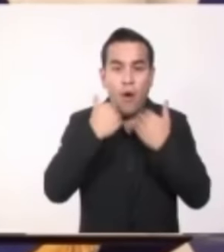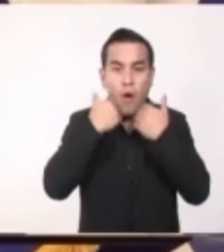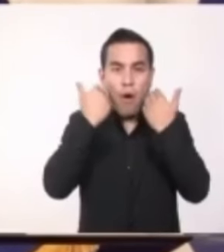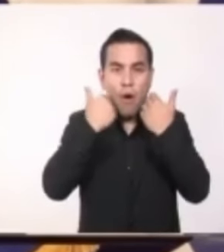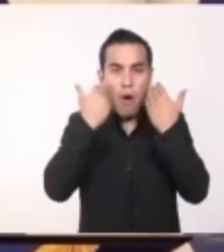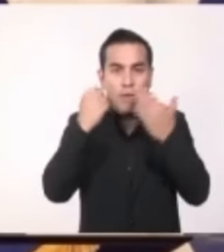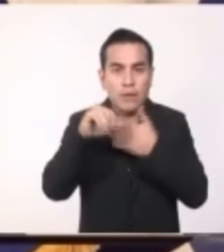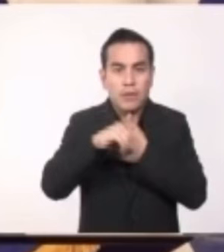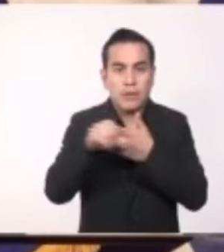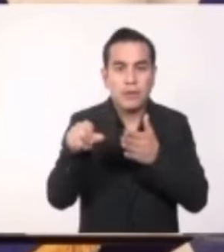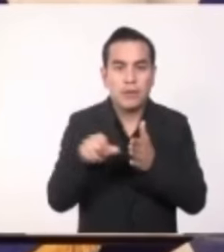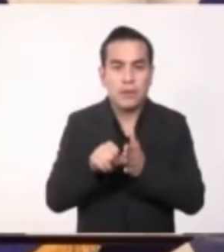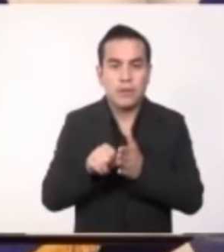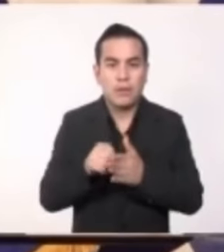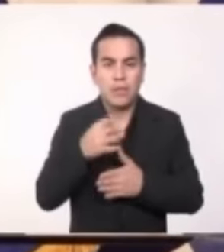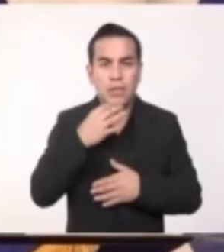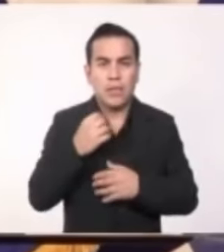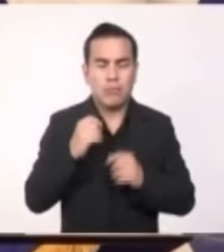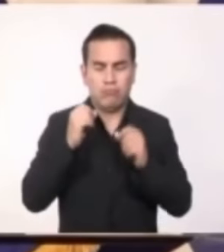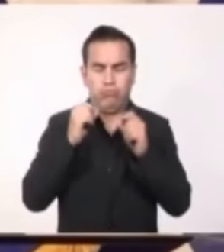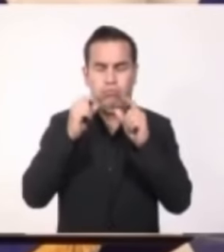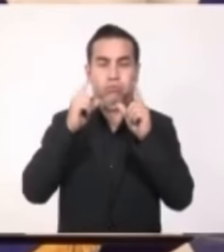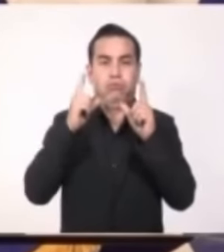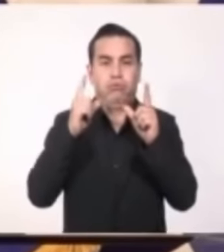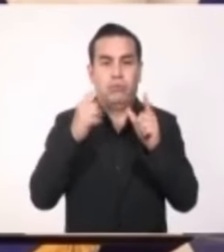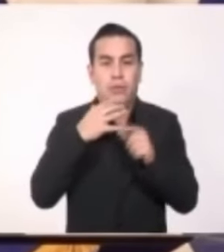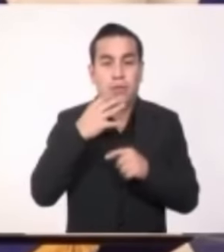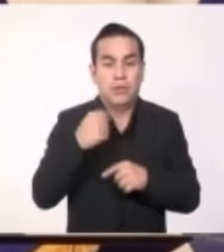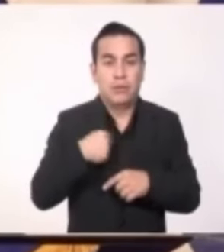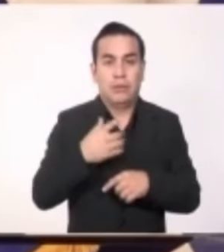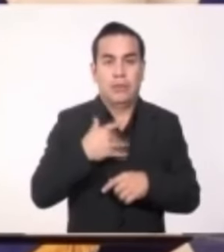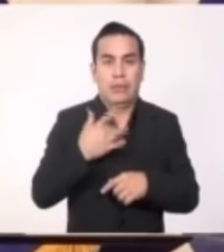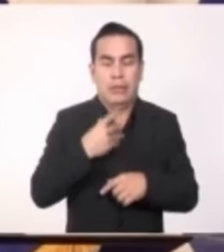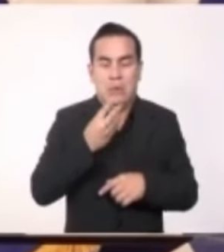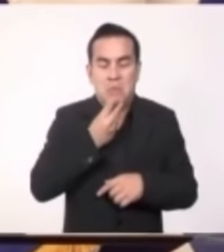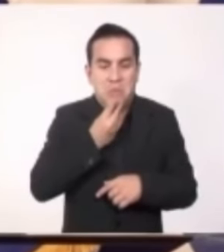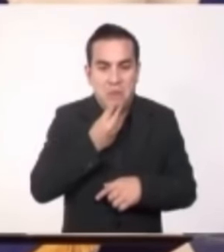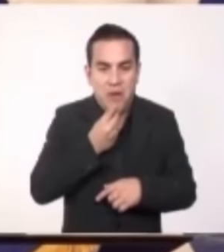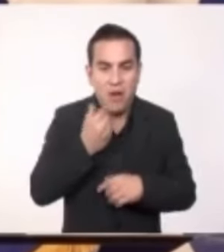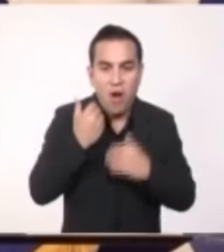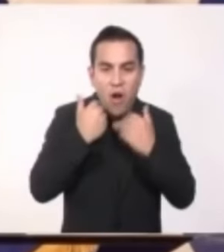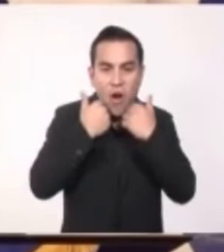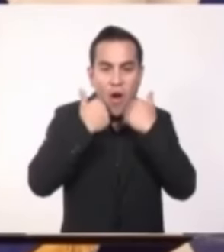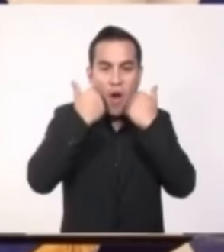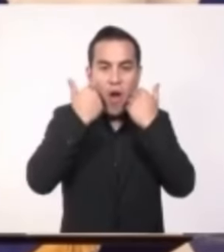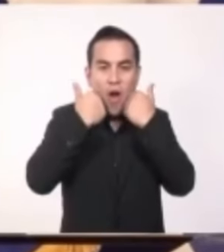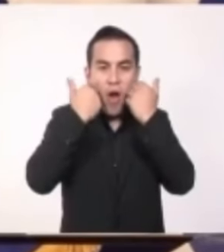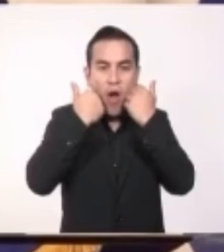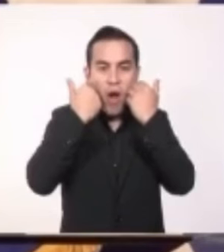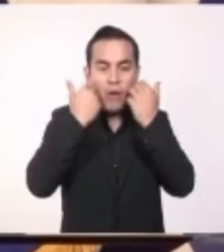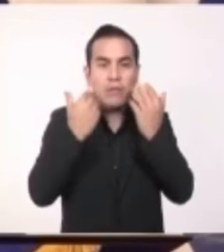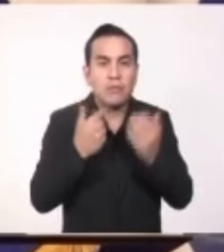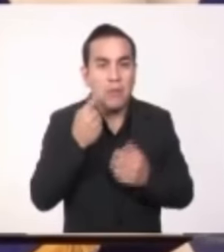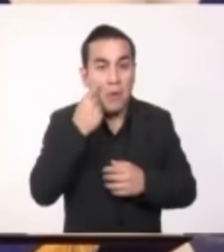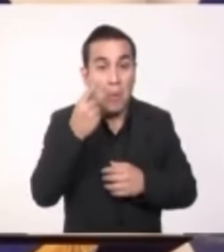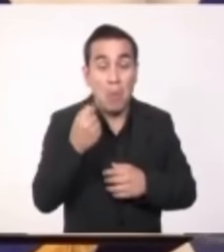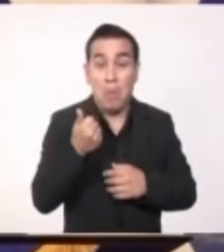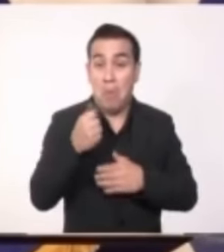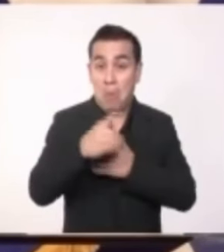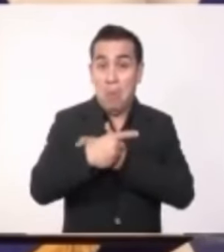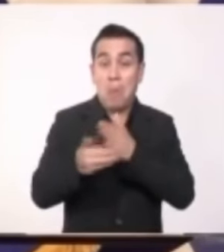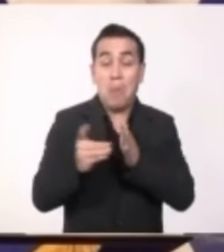asamblea increíble me sentía viejo veía todos esos jóvenes hablando dando discursos